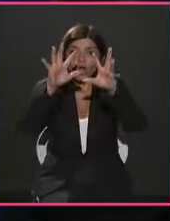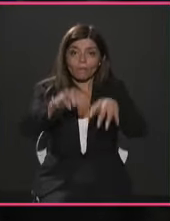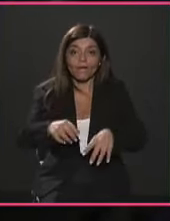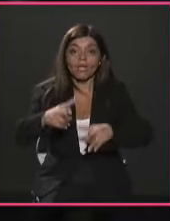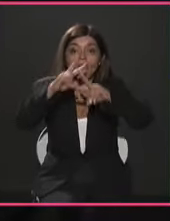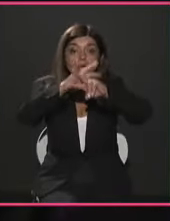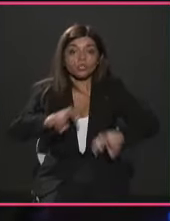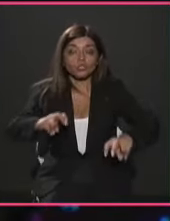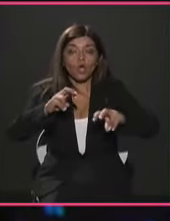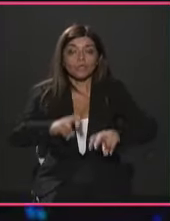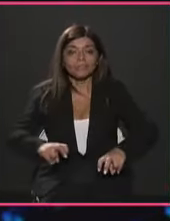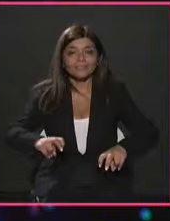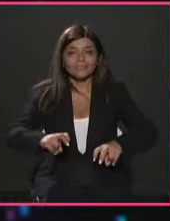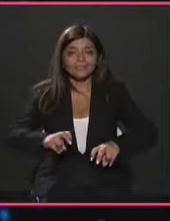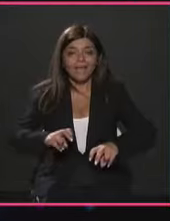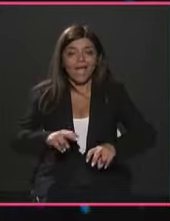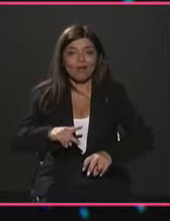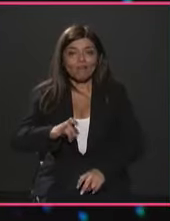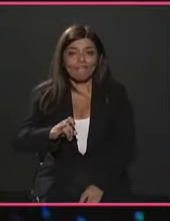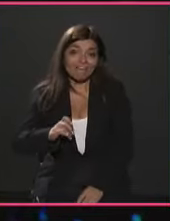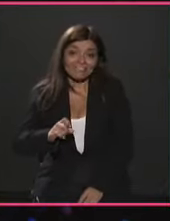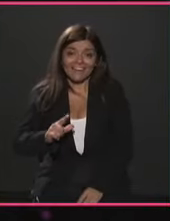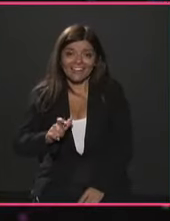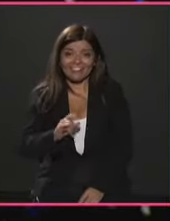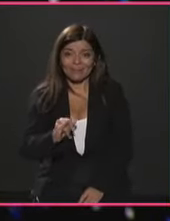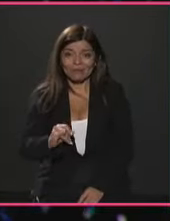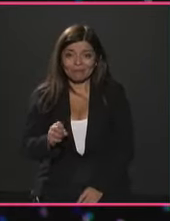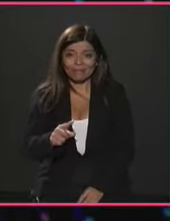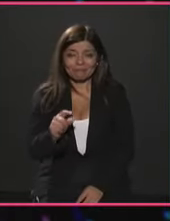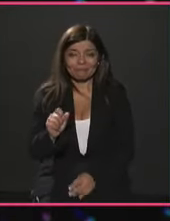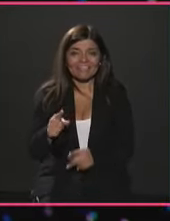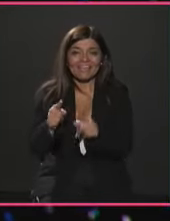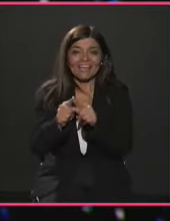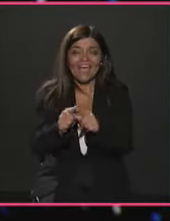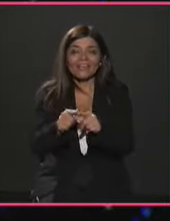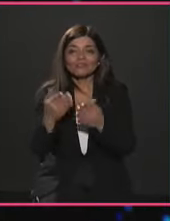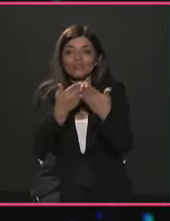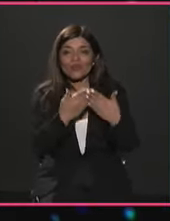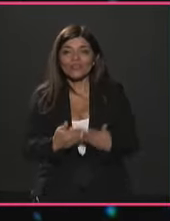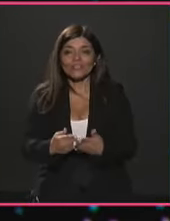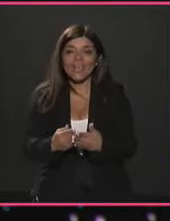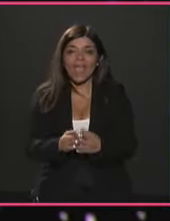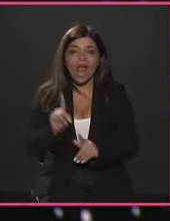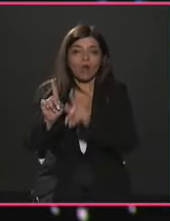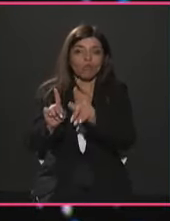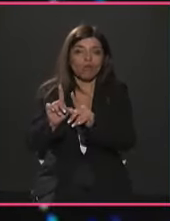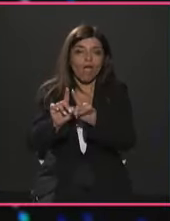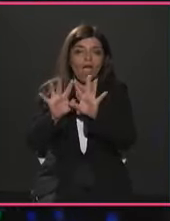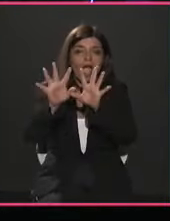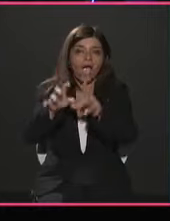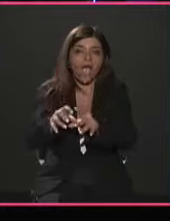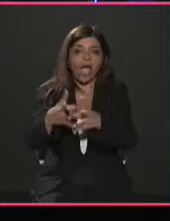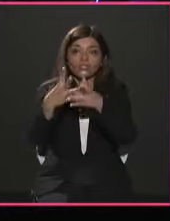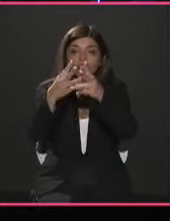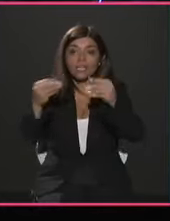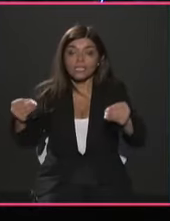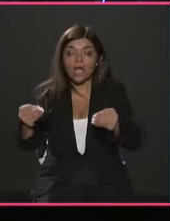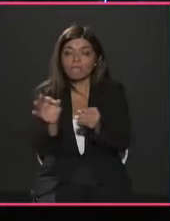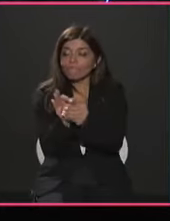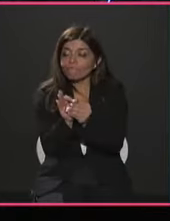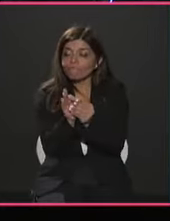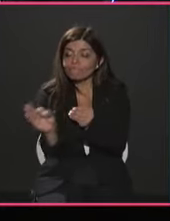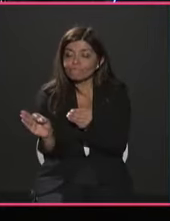investigación en Nueva Zelanda estudié las especies en peligro de extensión crítico fuimos a una Islas muy